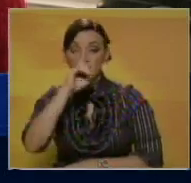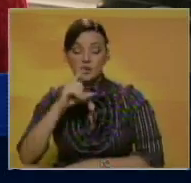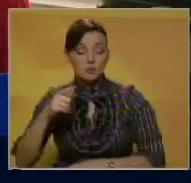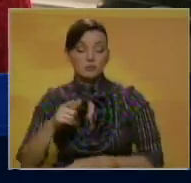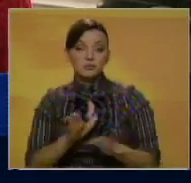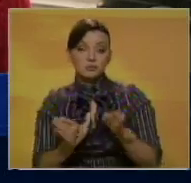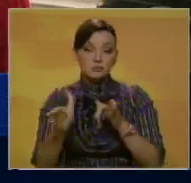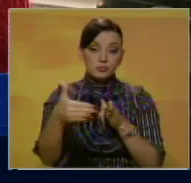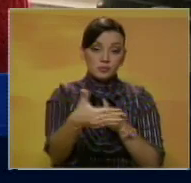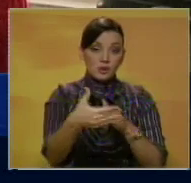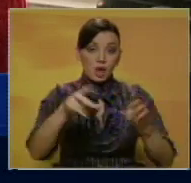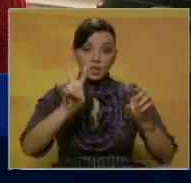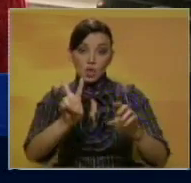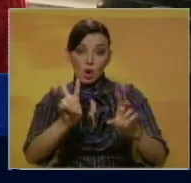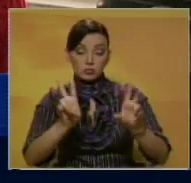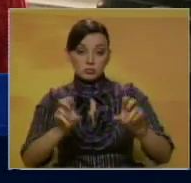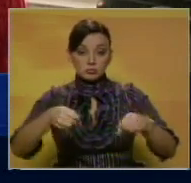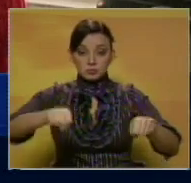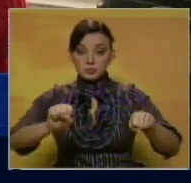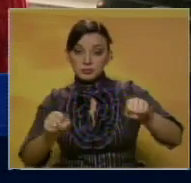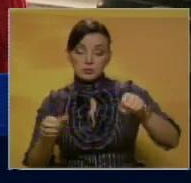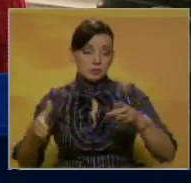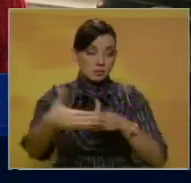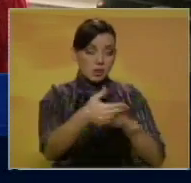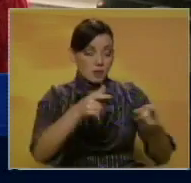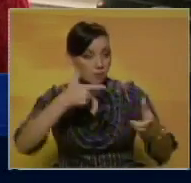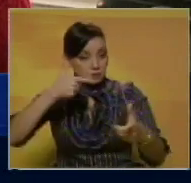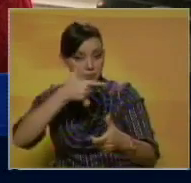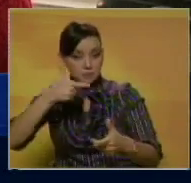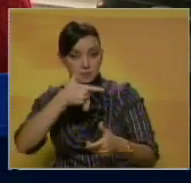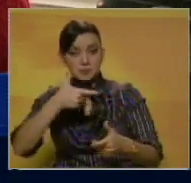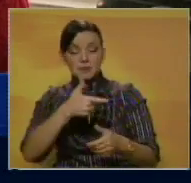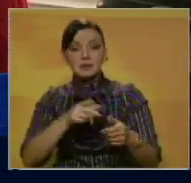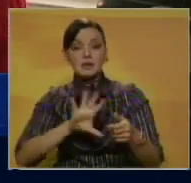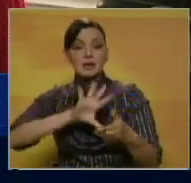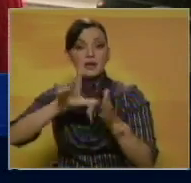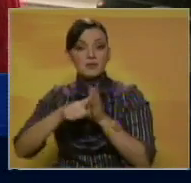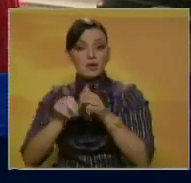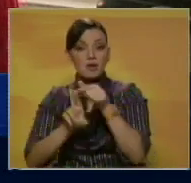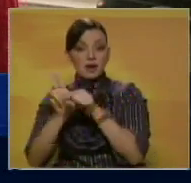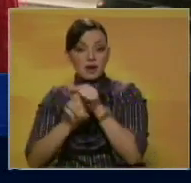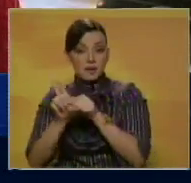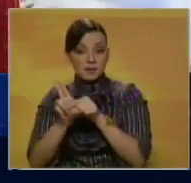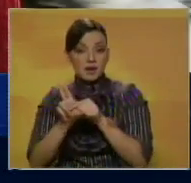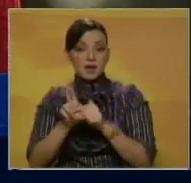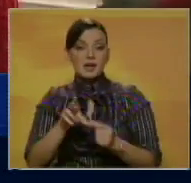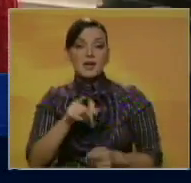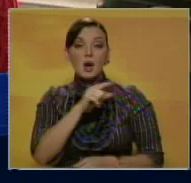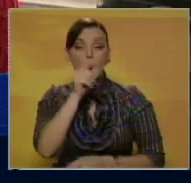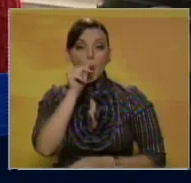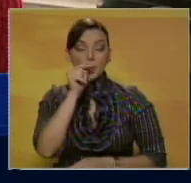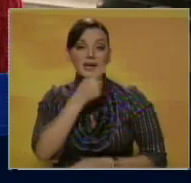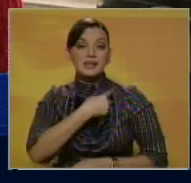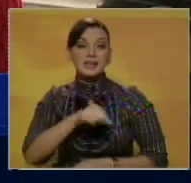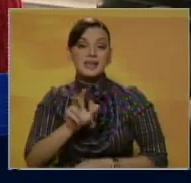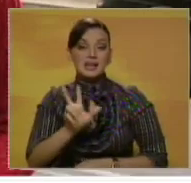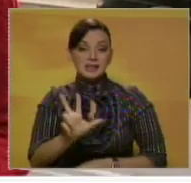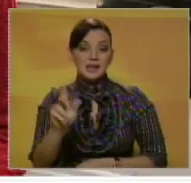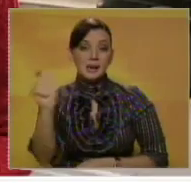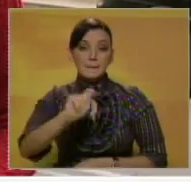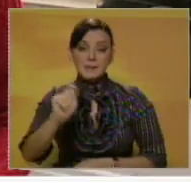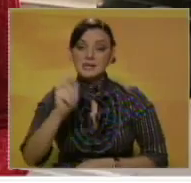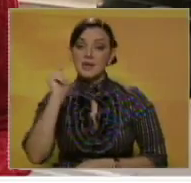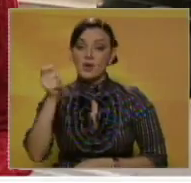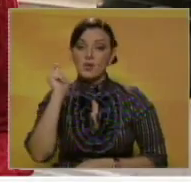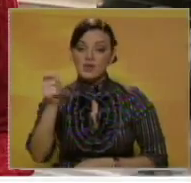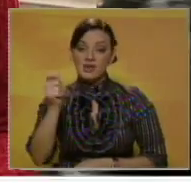ser abordado por dos motorizados que le dispararon para robarle el arma. El mismo tenía 3 meses jubilado del 6CPC. Con